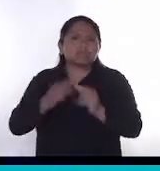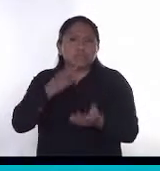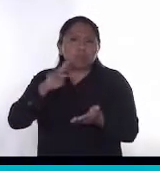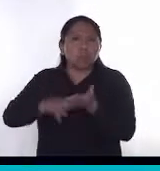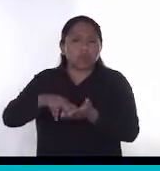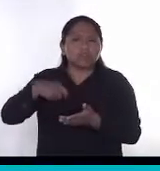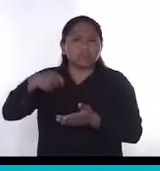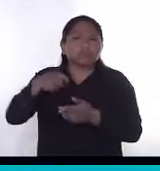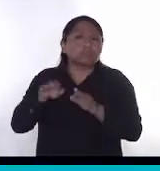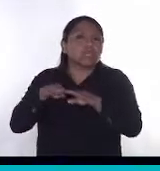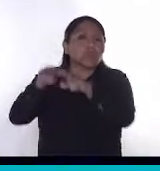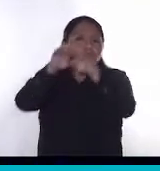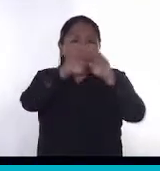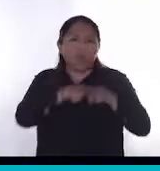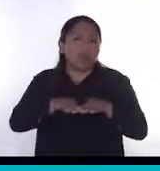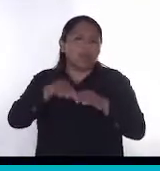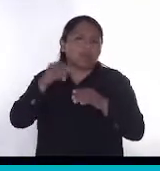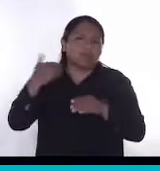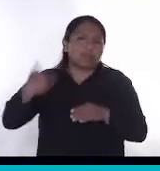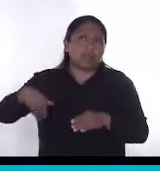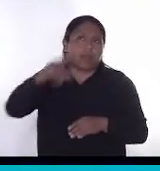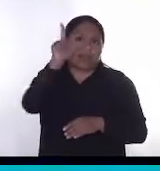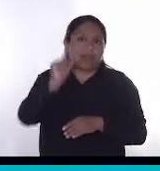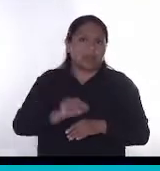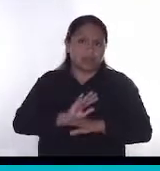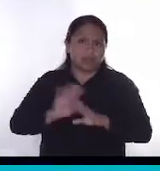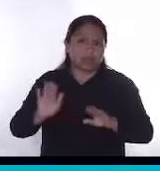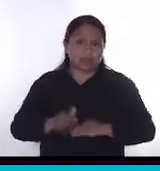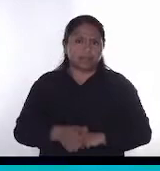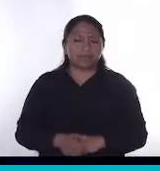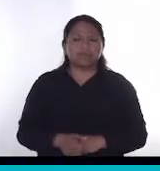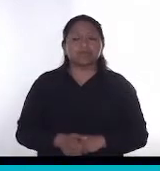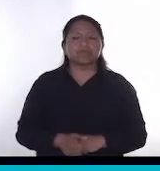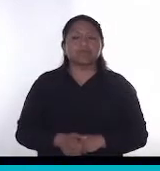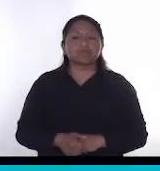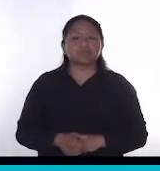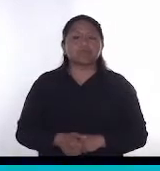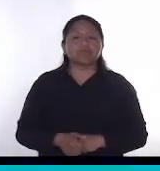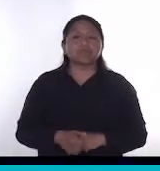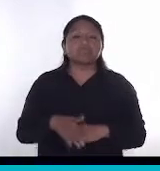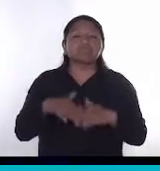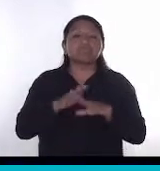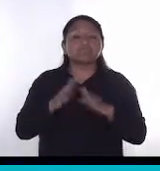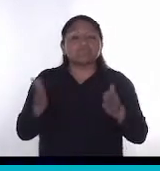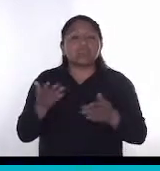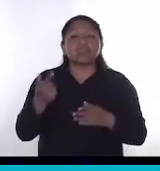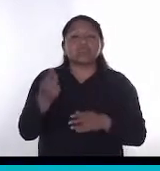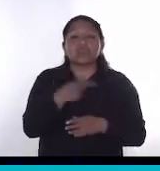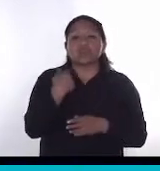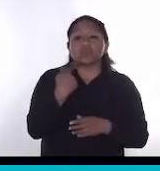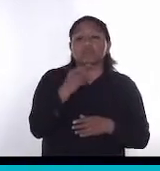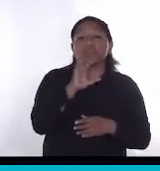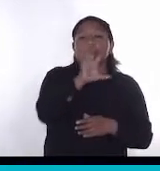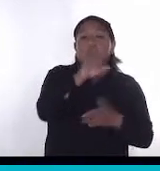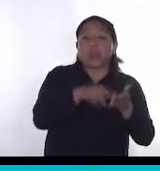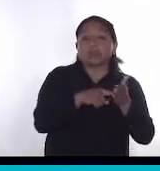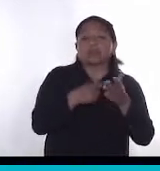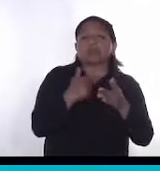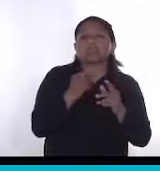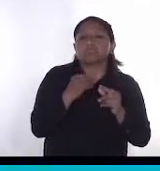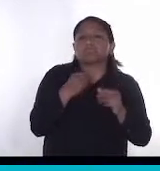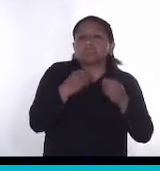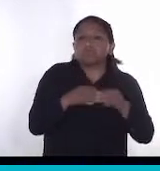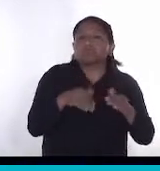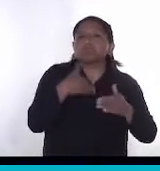iguales en todo el territorio de la nación argentina por eso ya nuestra provincia ha empezado a avanzar en